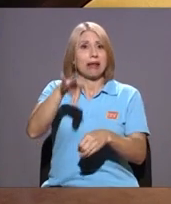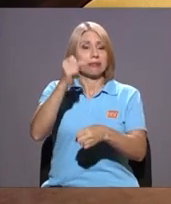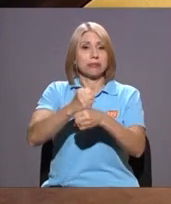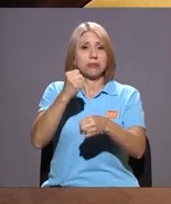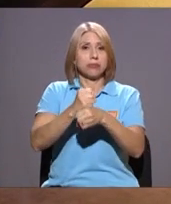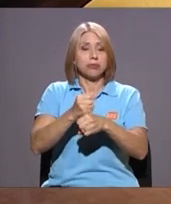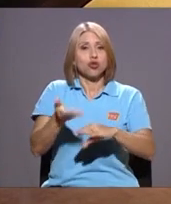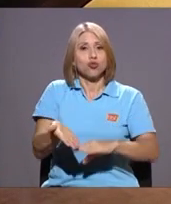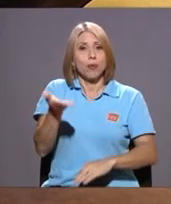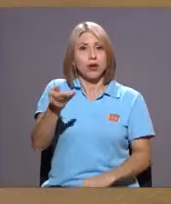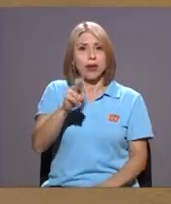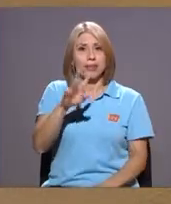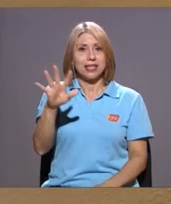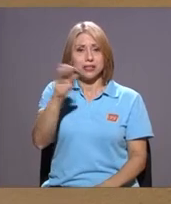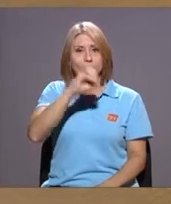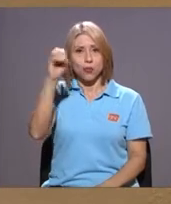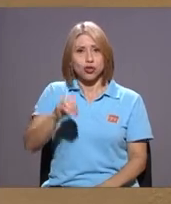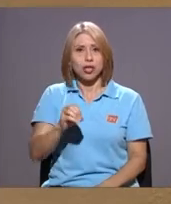25%